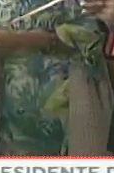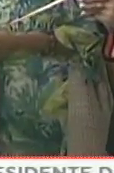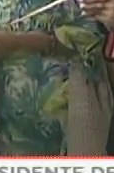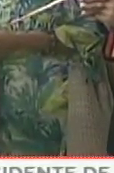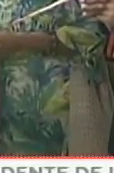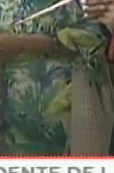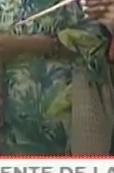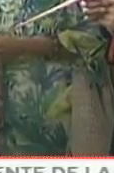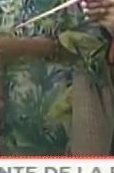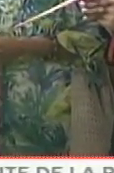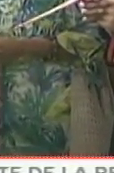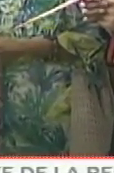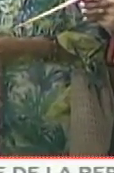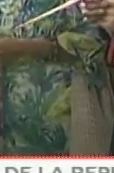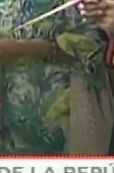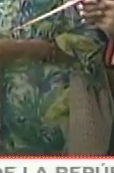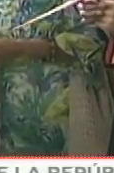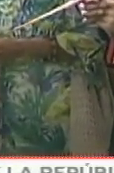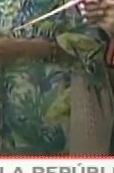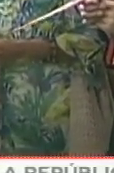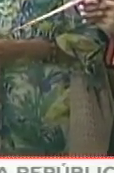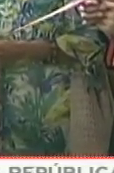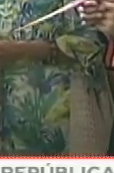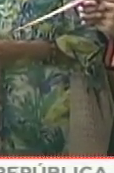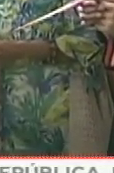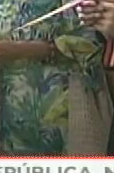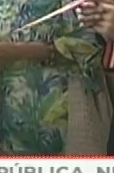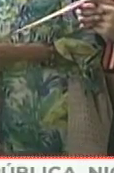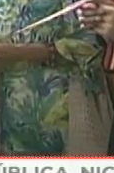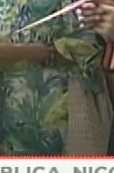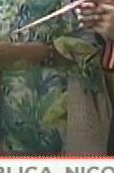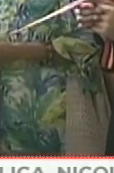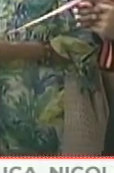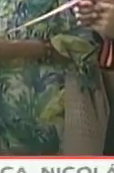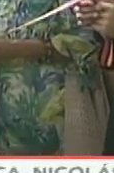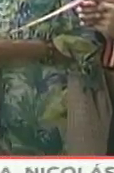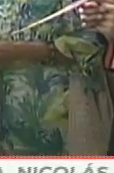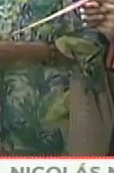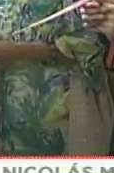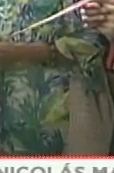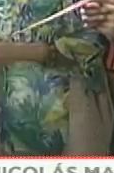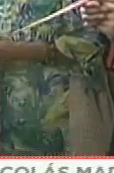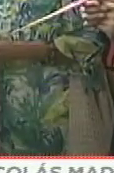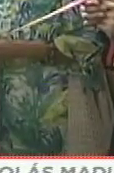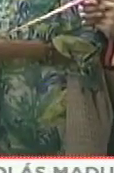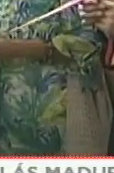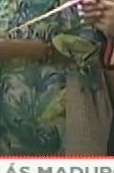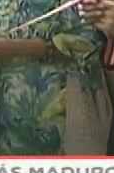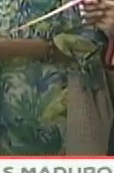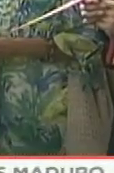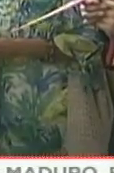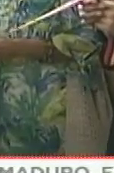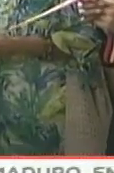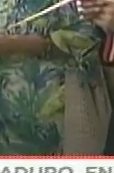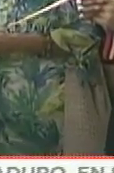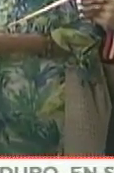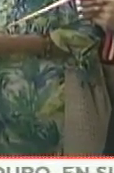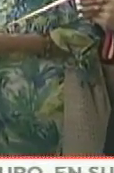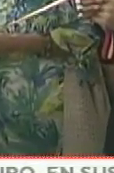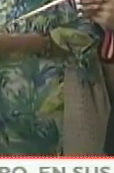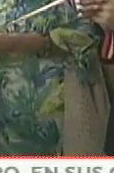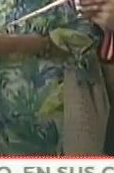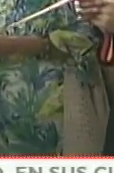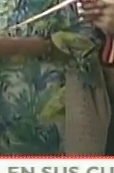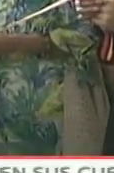presidente, nosotros queremos, presidente, desde La Vega, dejar en sus manos la inauguración de